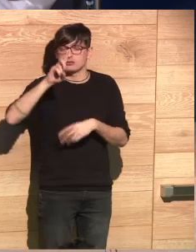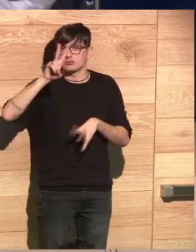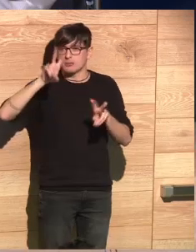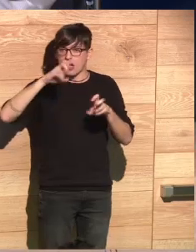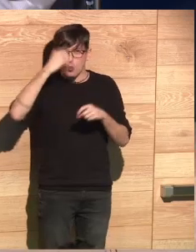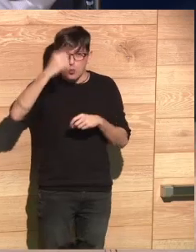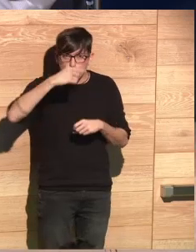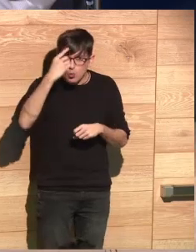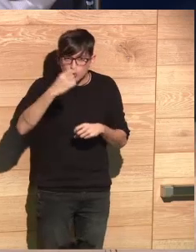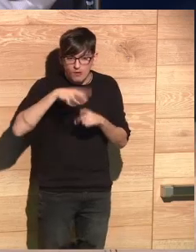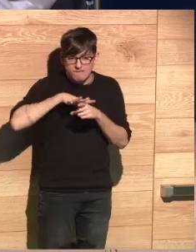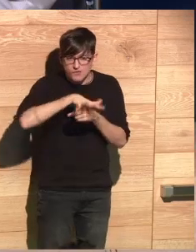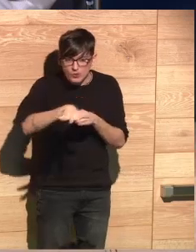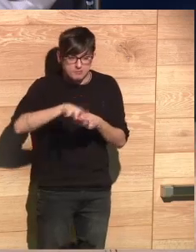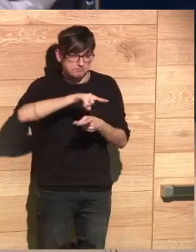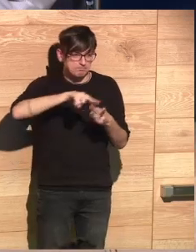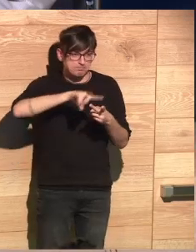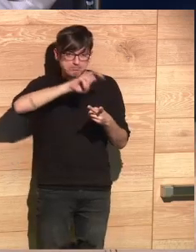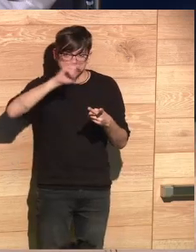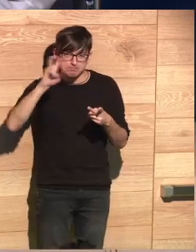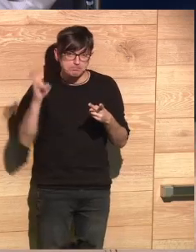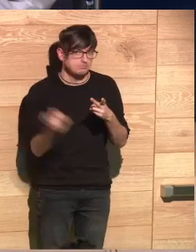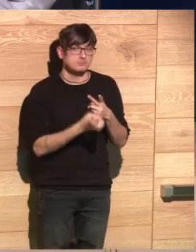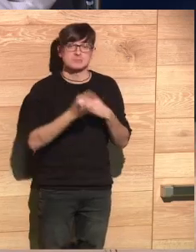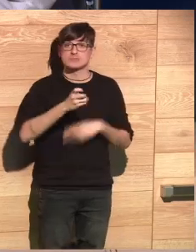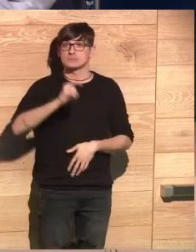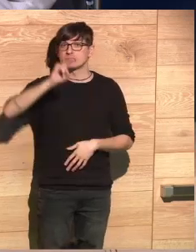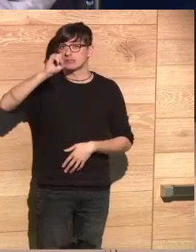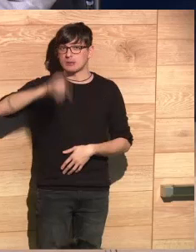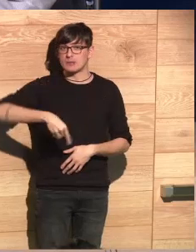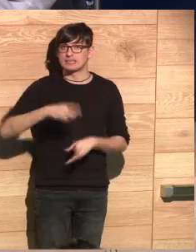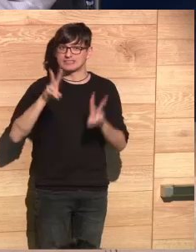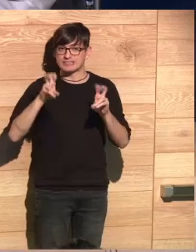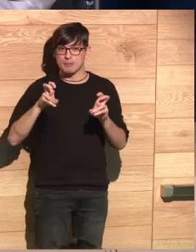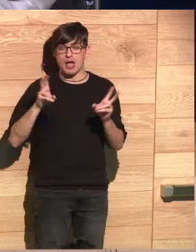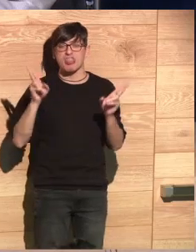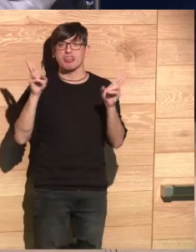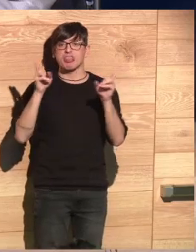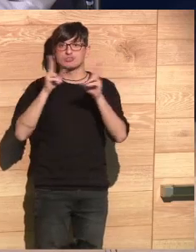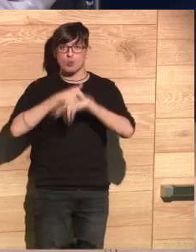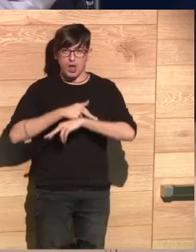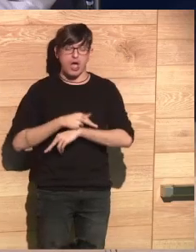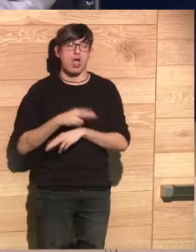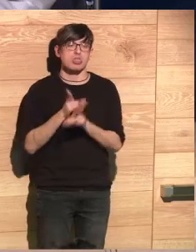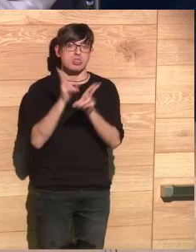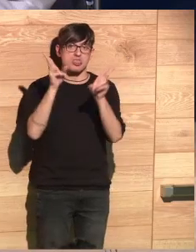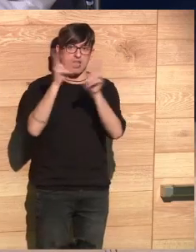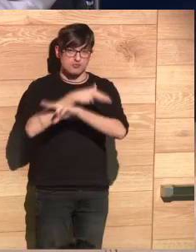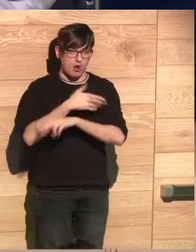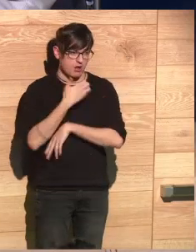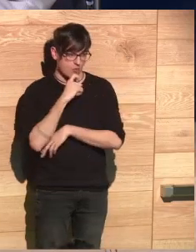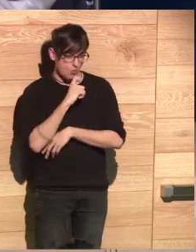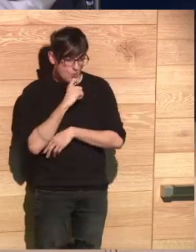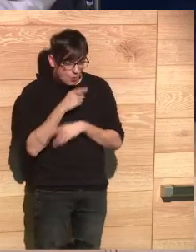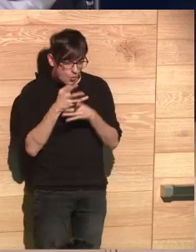lo que se proyecta en el ámbito cultural de los videojuegos, pero luego está la censura que se puede encontrar en un videojuego. O cómo se pueden utilizar esos videojuegos